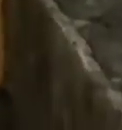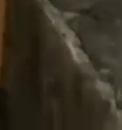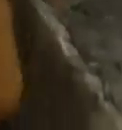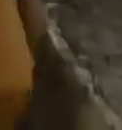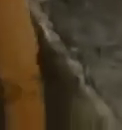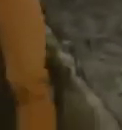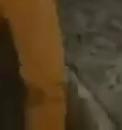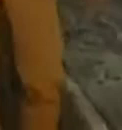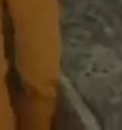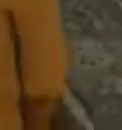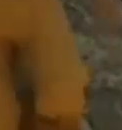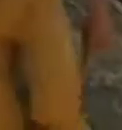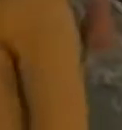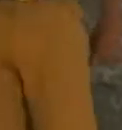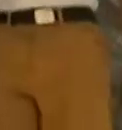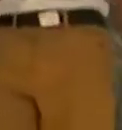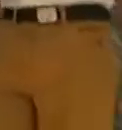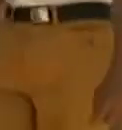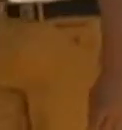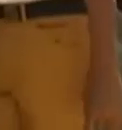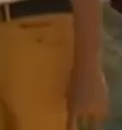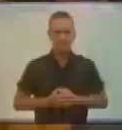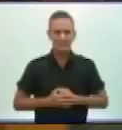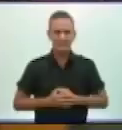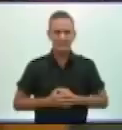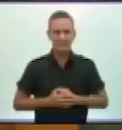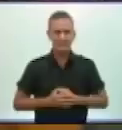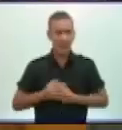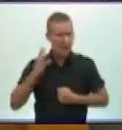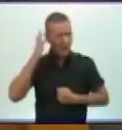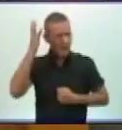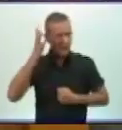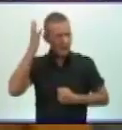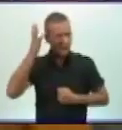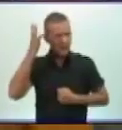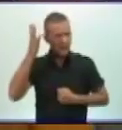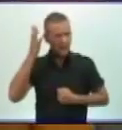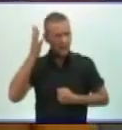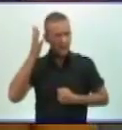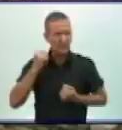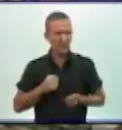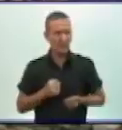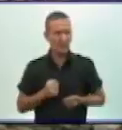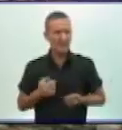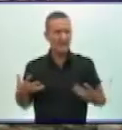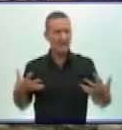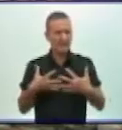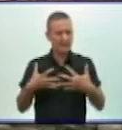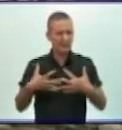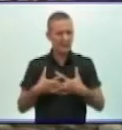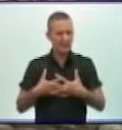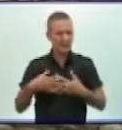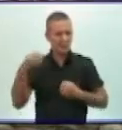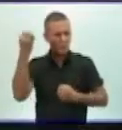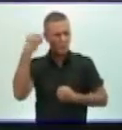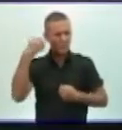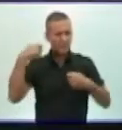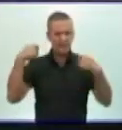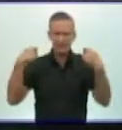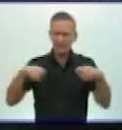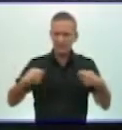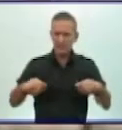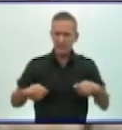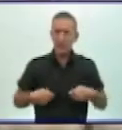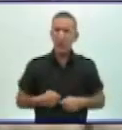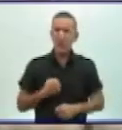Por lo pronto, ¿ya han imaginado alguna situación que quieran representar y que tenga que ver con el sentido del deber? Hemos estado trabajando y creo que tenemos una.